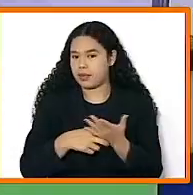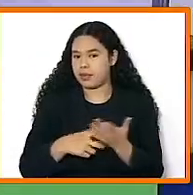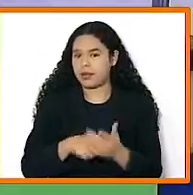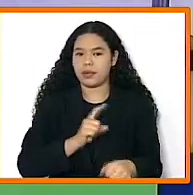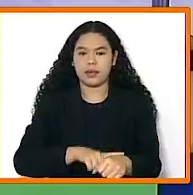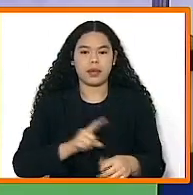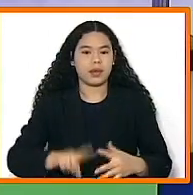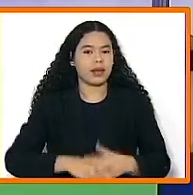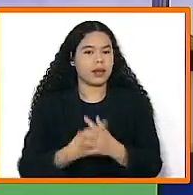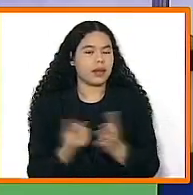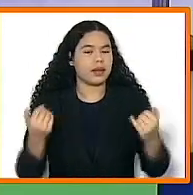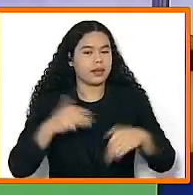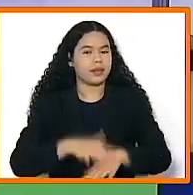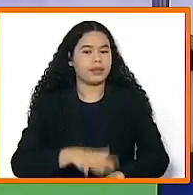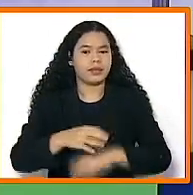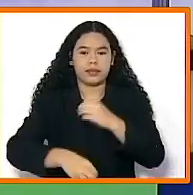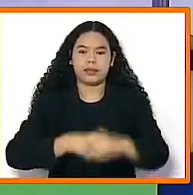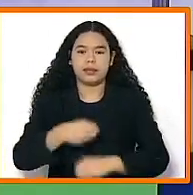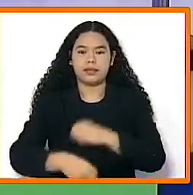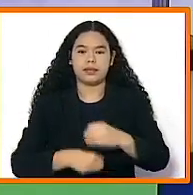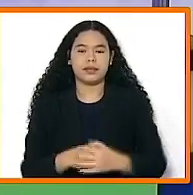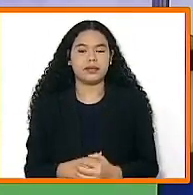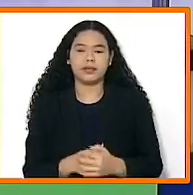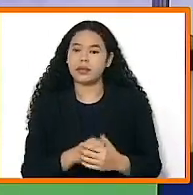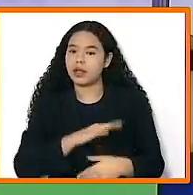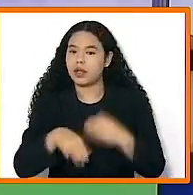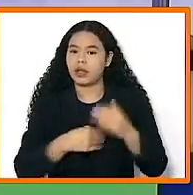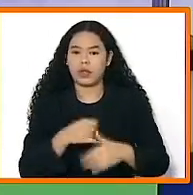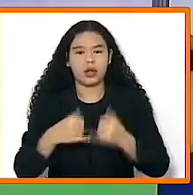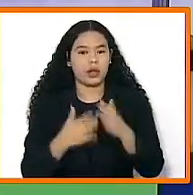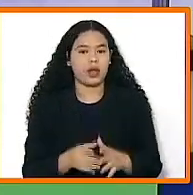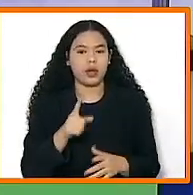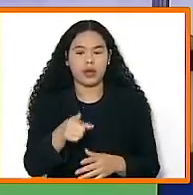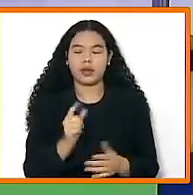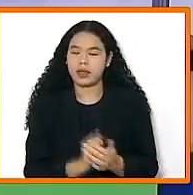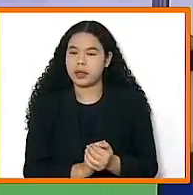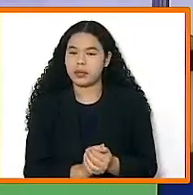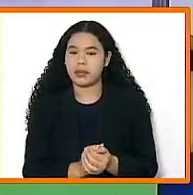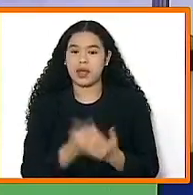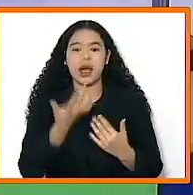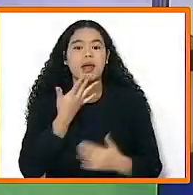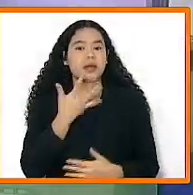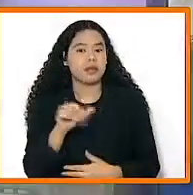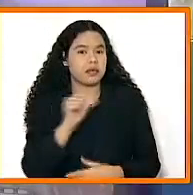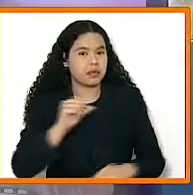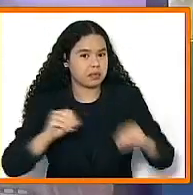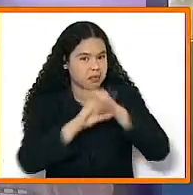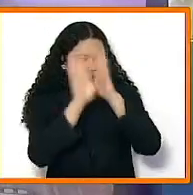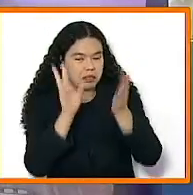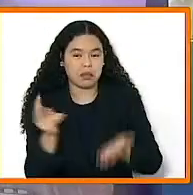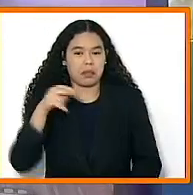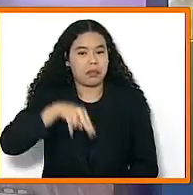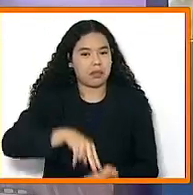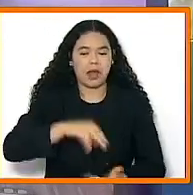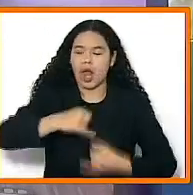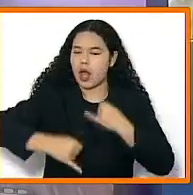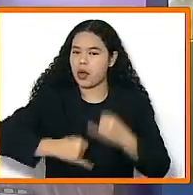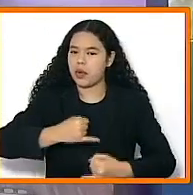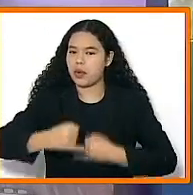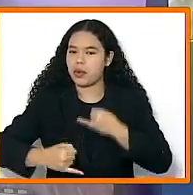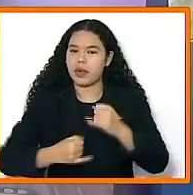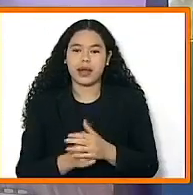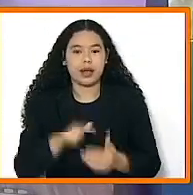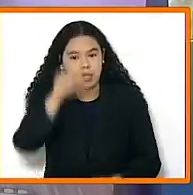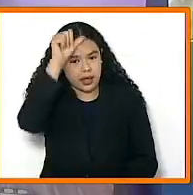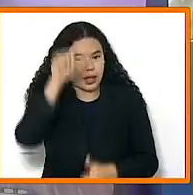de incorporar las esferas al juego. Querido jugador, te levantaste con el pie derecho. No se diga más. A jugar se ha dicho. Recuerda que con